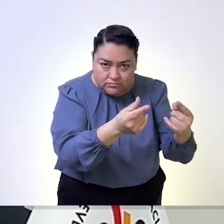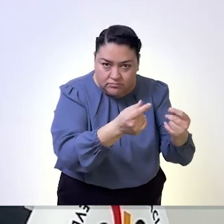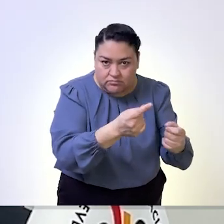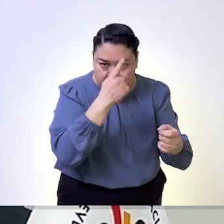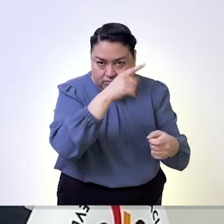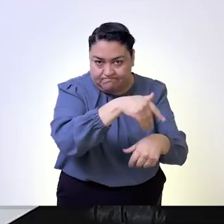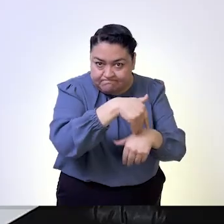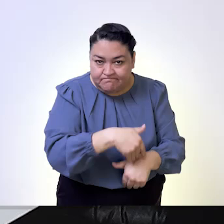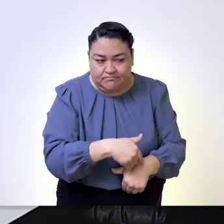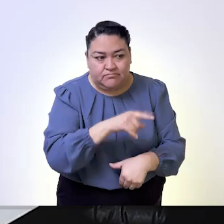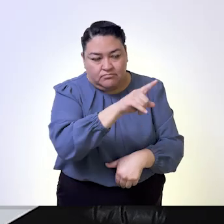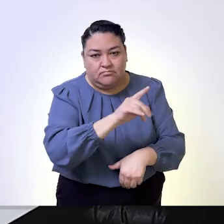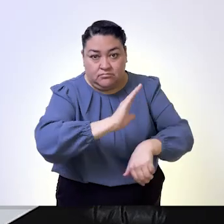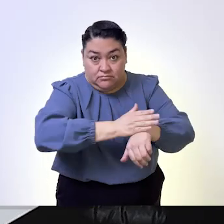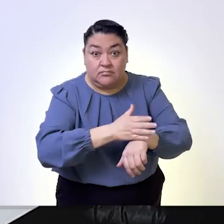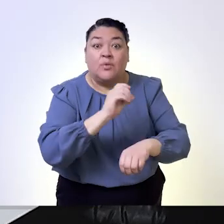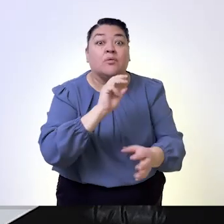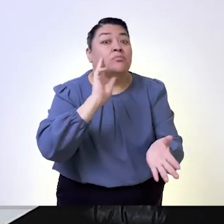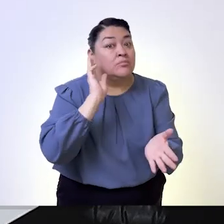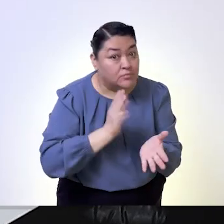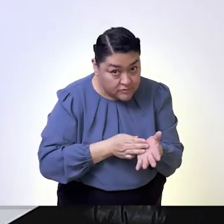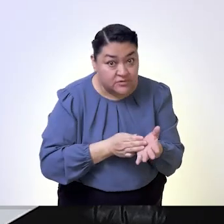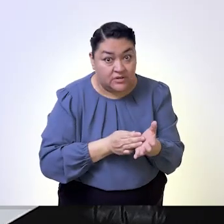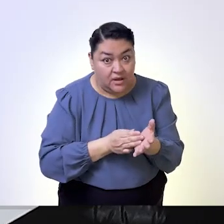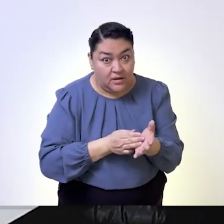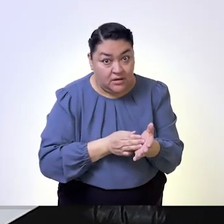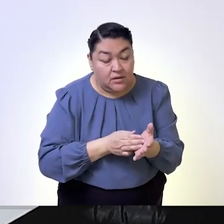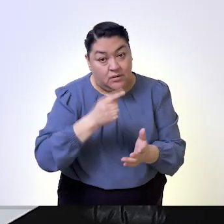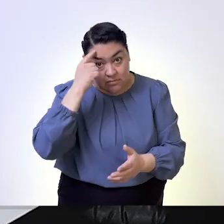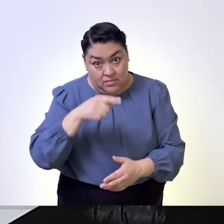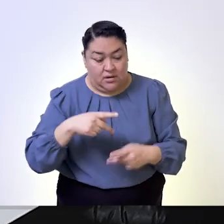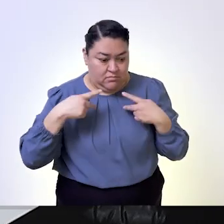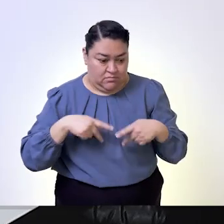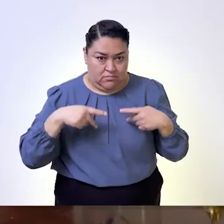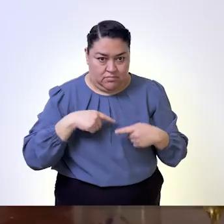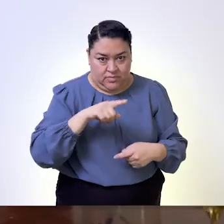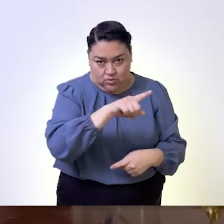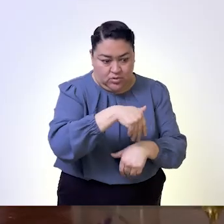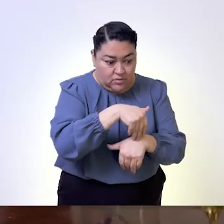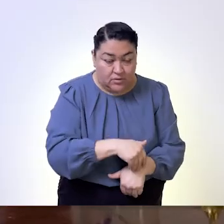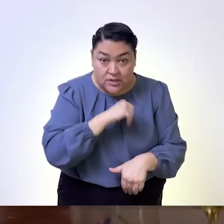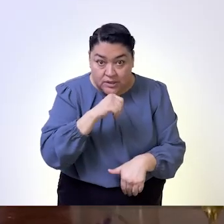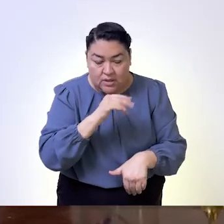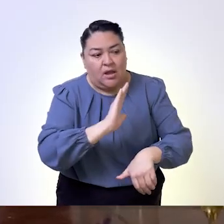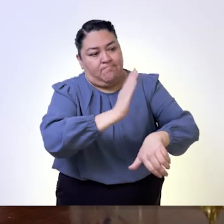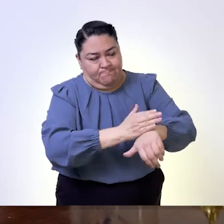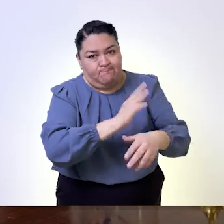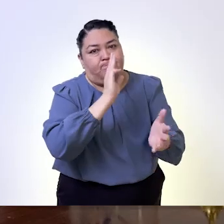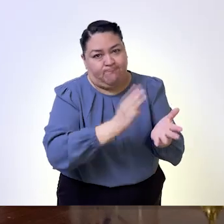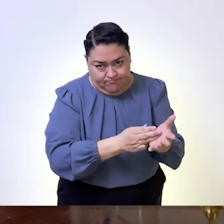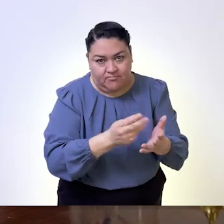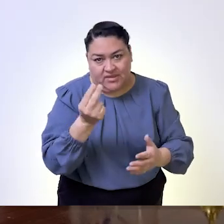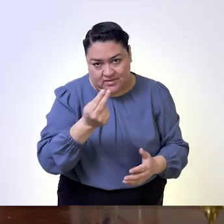en particular las amonestaciones o multas, que se pudieran imponer por un desacato respecto